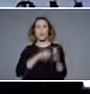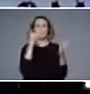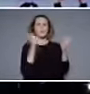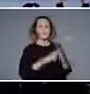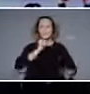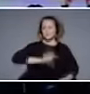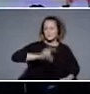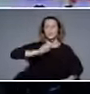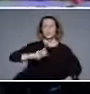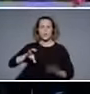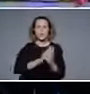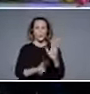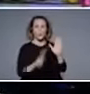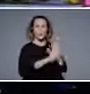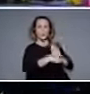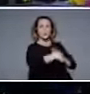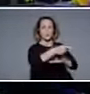mi currículum